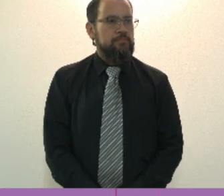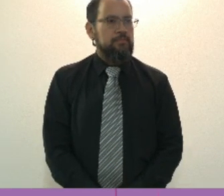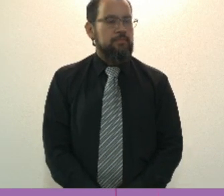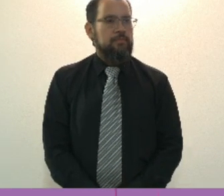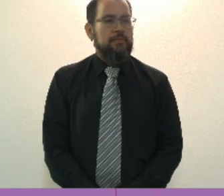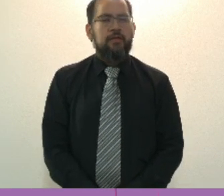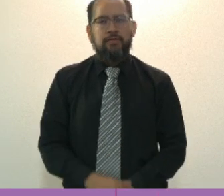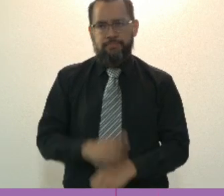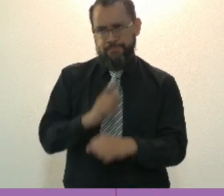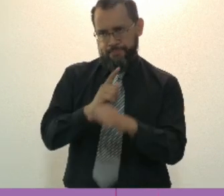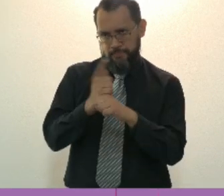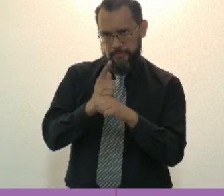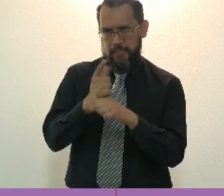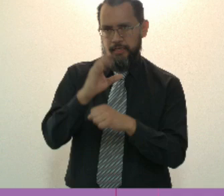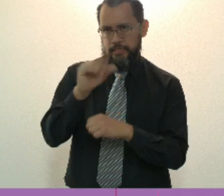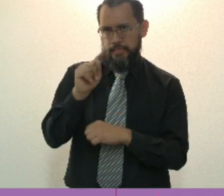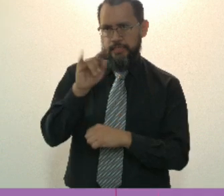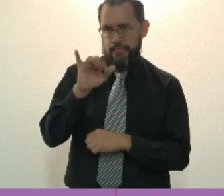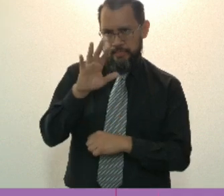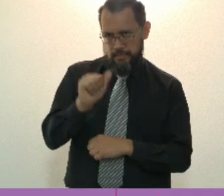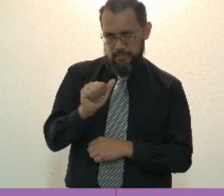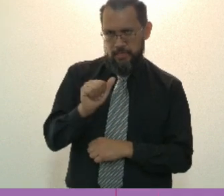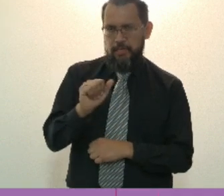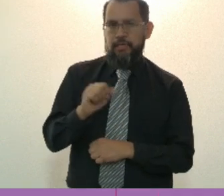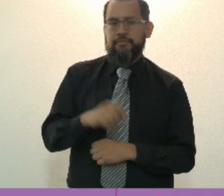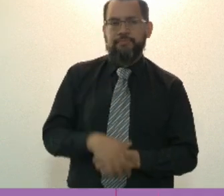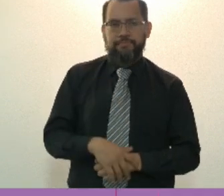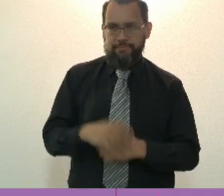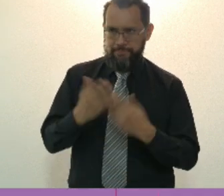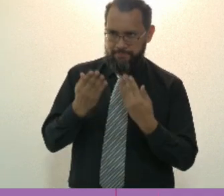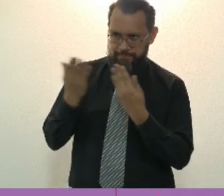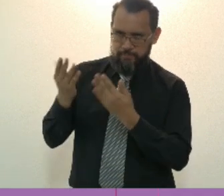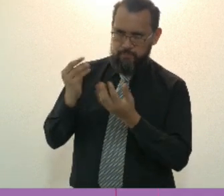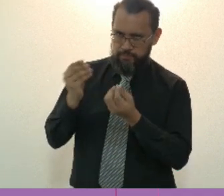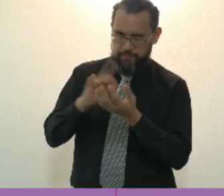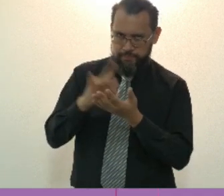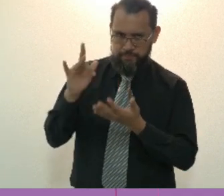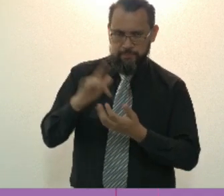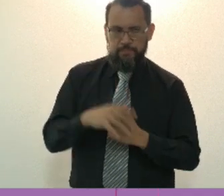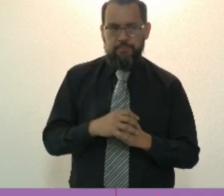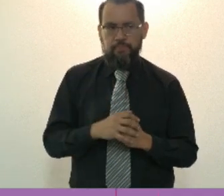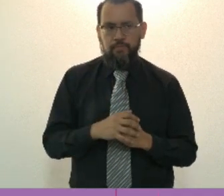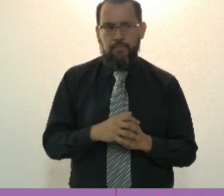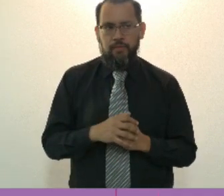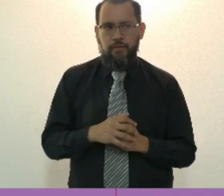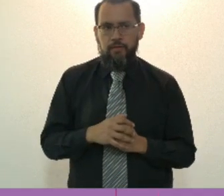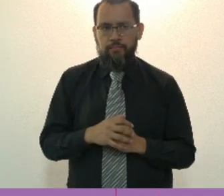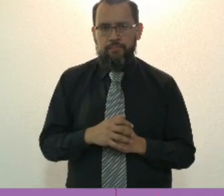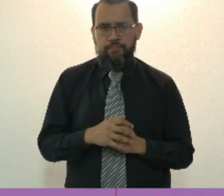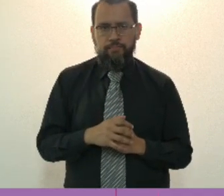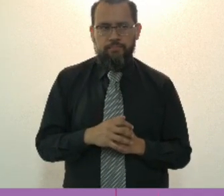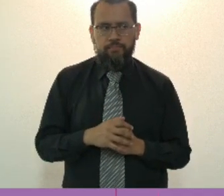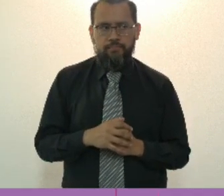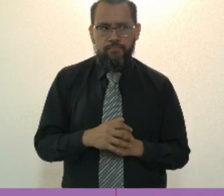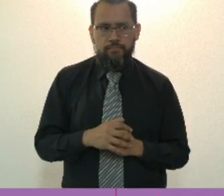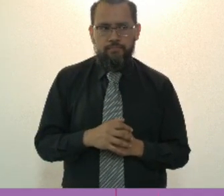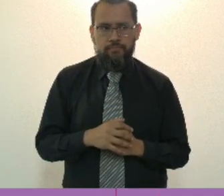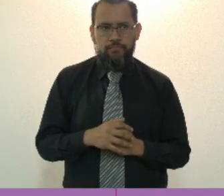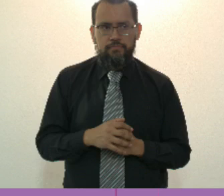A la licenciada Cristina Zárate Romero, muchísimas gracias por compartirnos sus